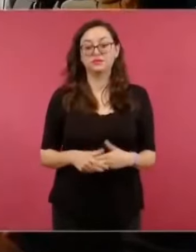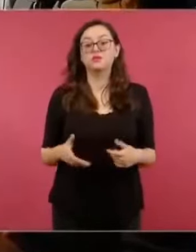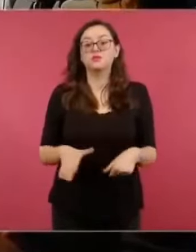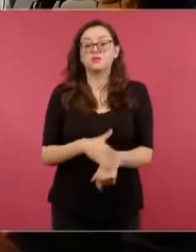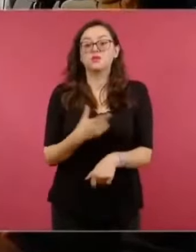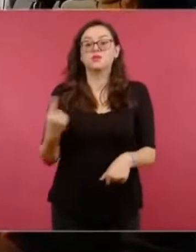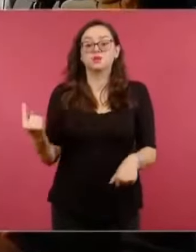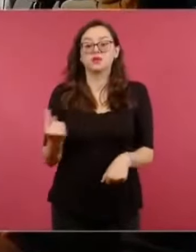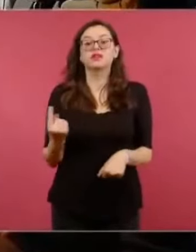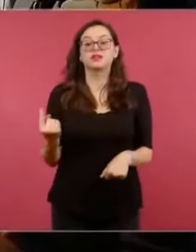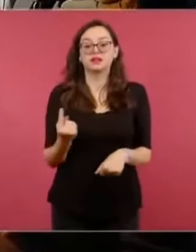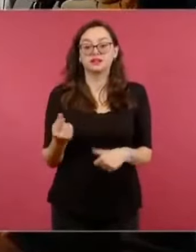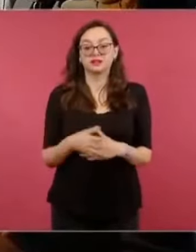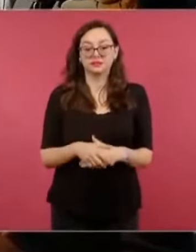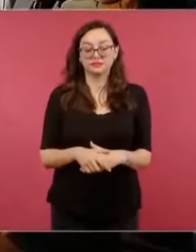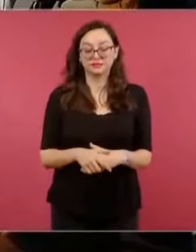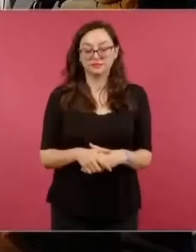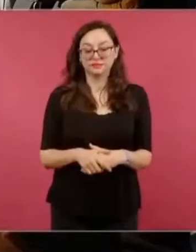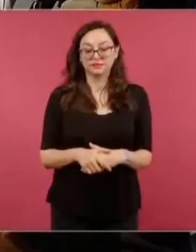tenían